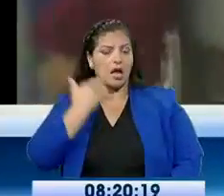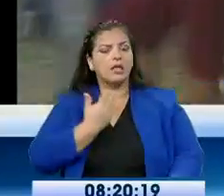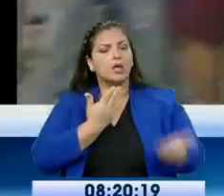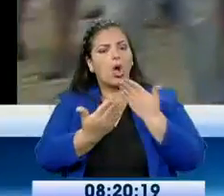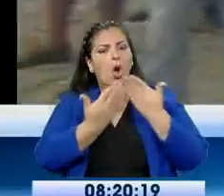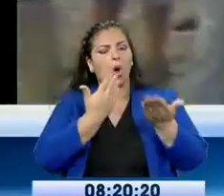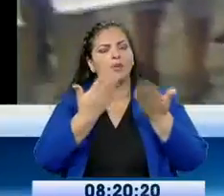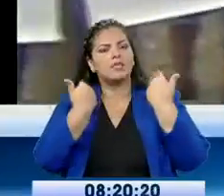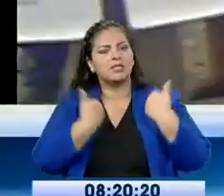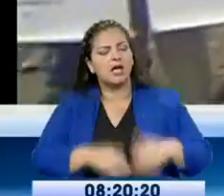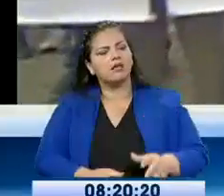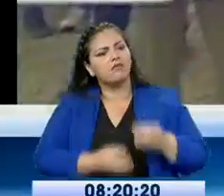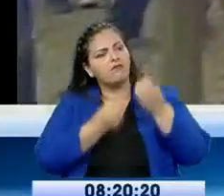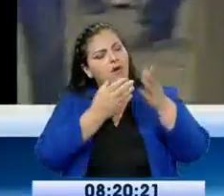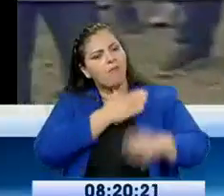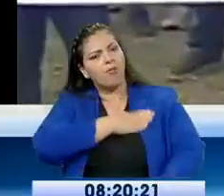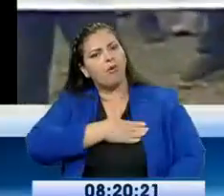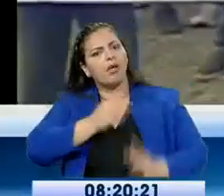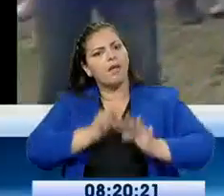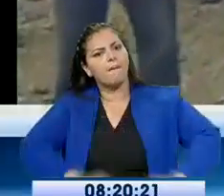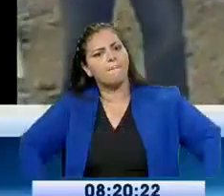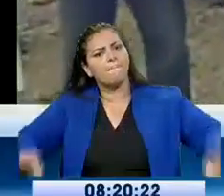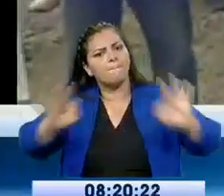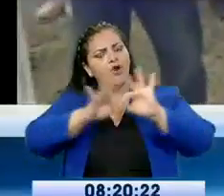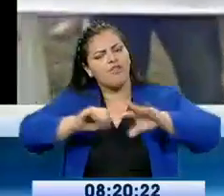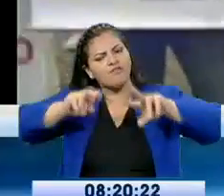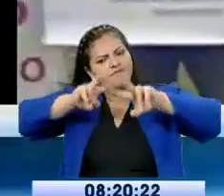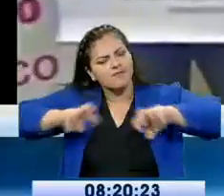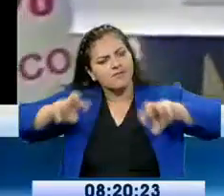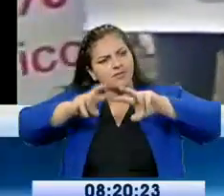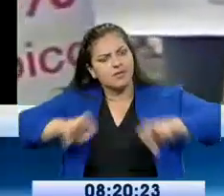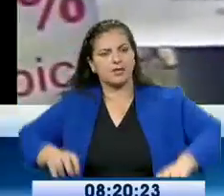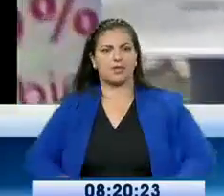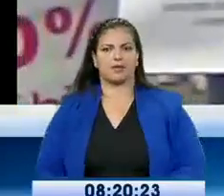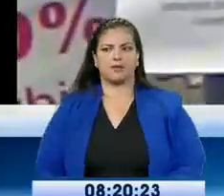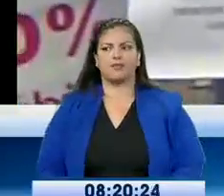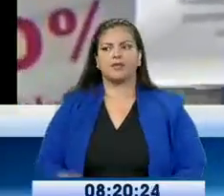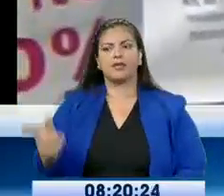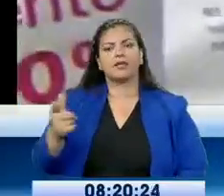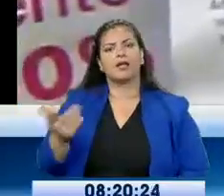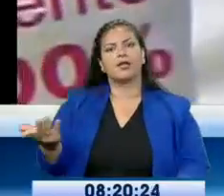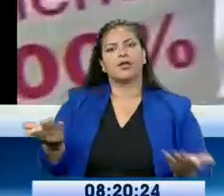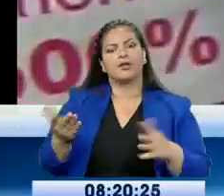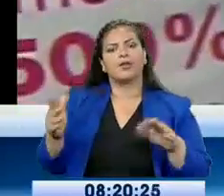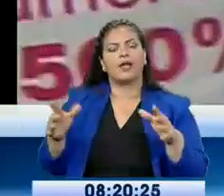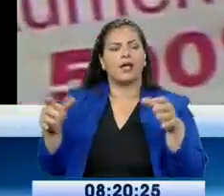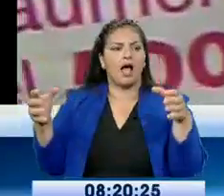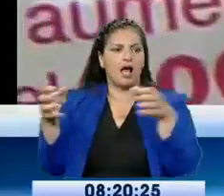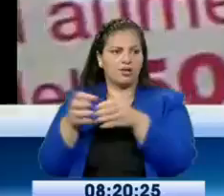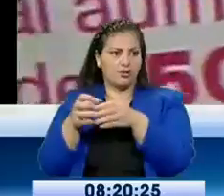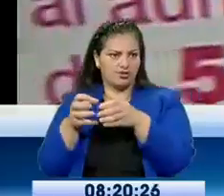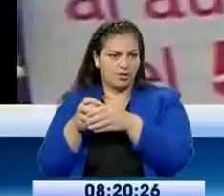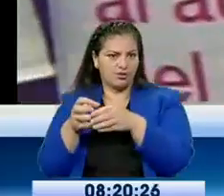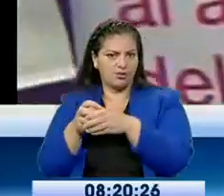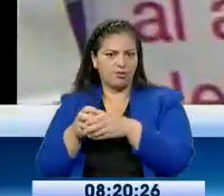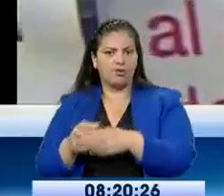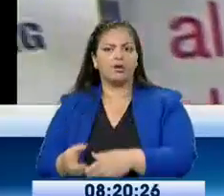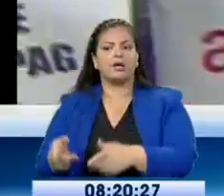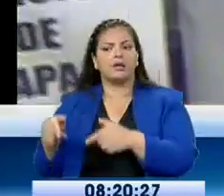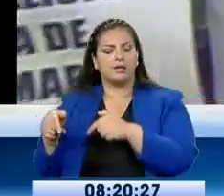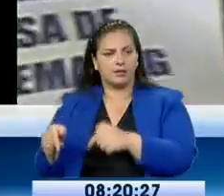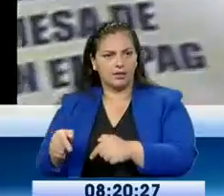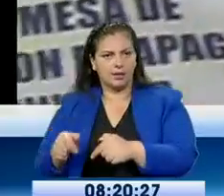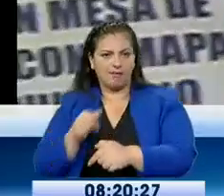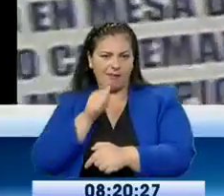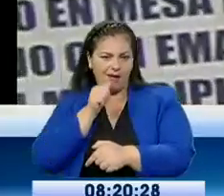que se haga una auditoría externa imparcial de la vila do que si la situación es como ella se la han puesto en la en la mesa